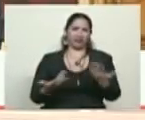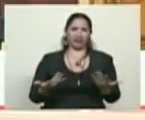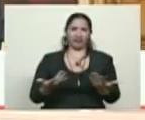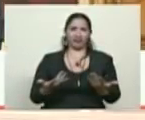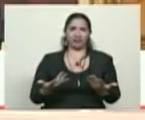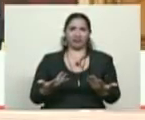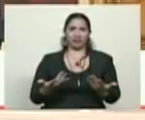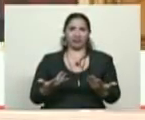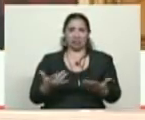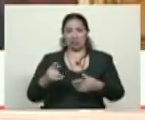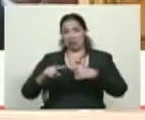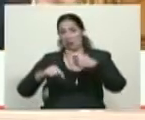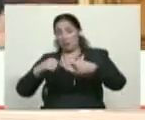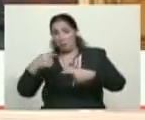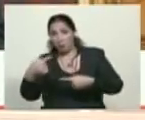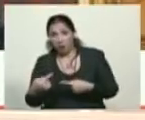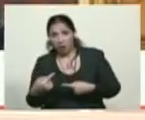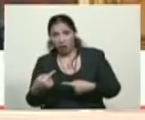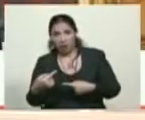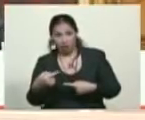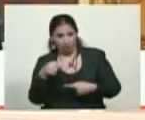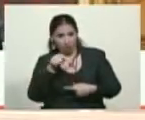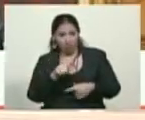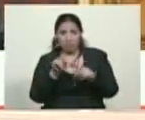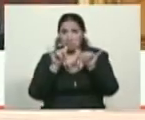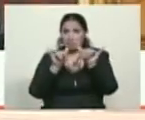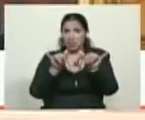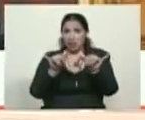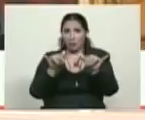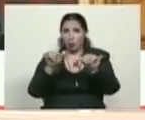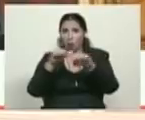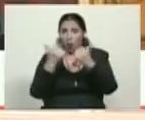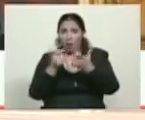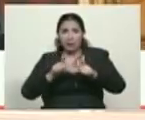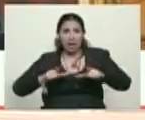Y luego, aquí mismo en este salón de Ayacucho,